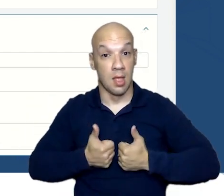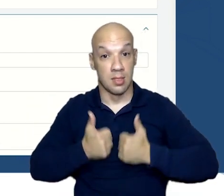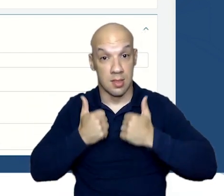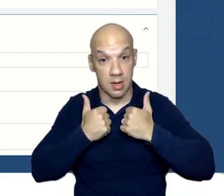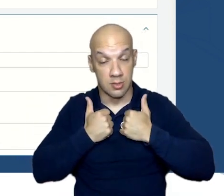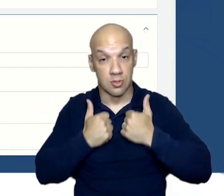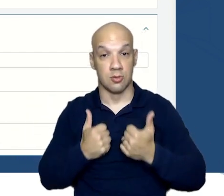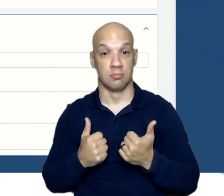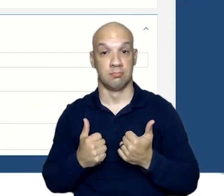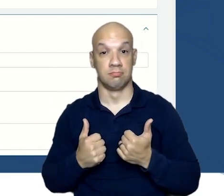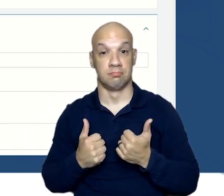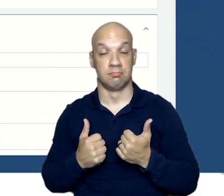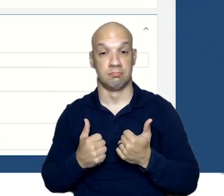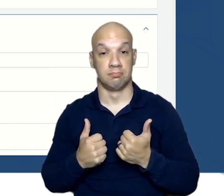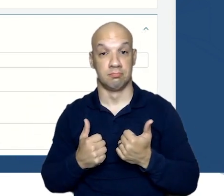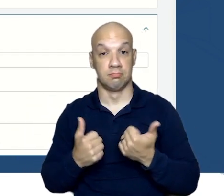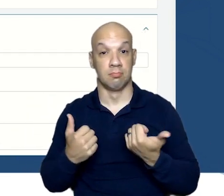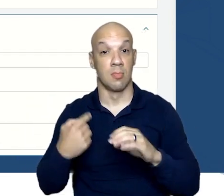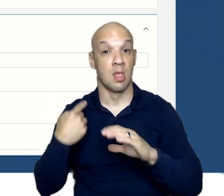dirección,